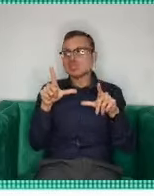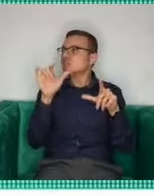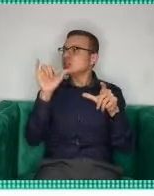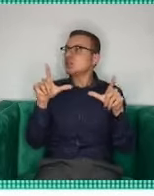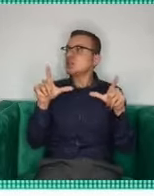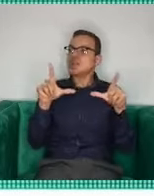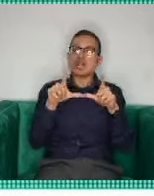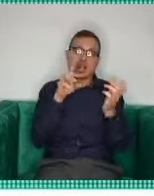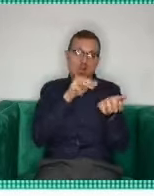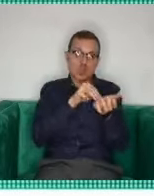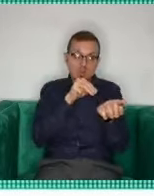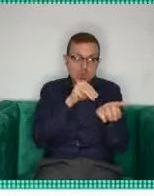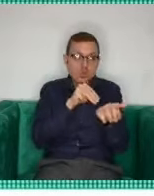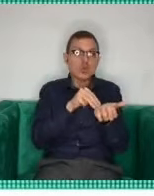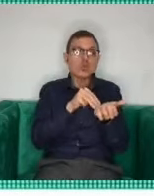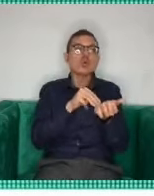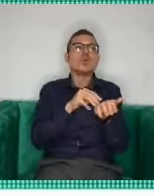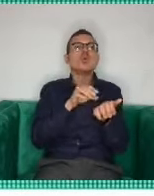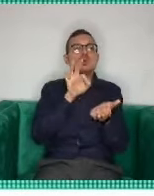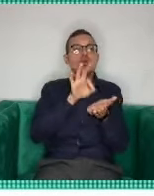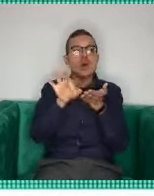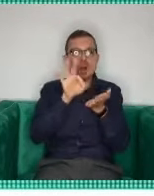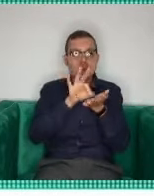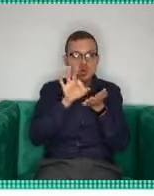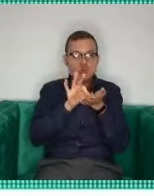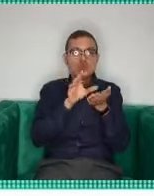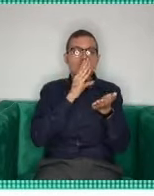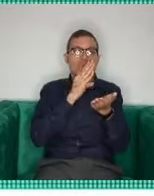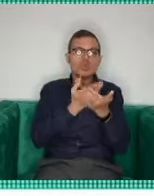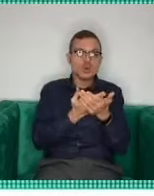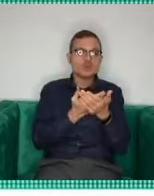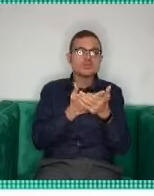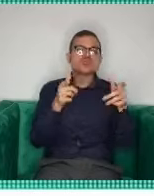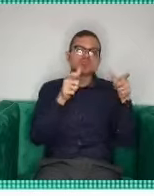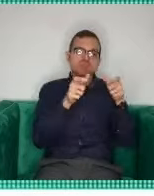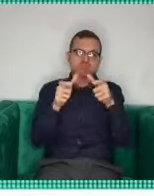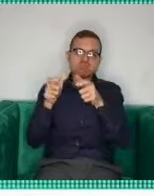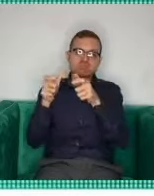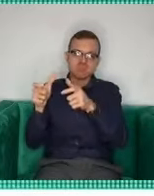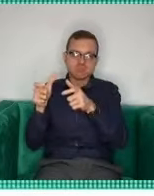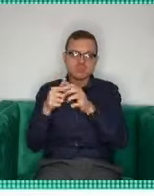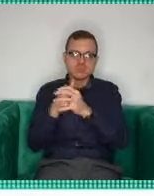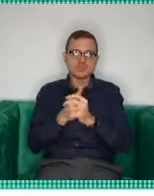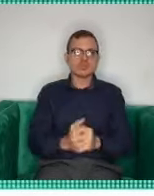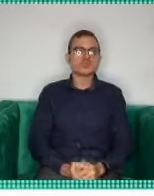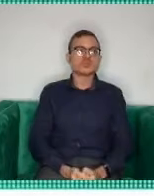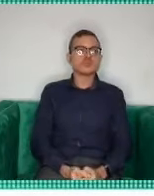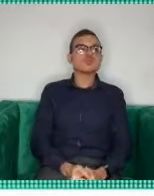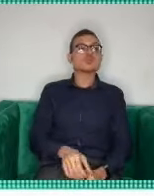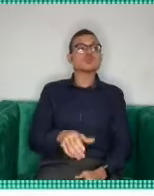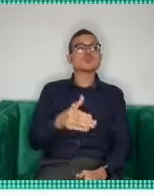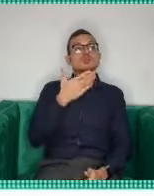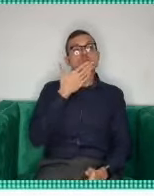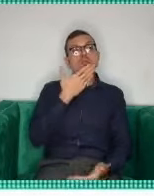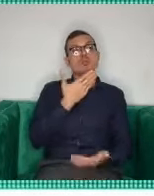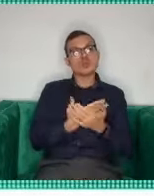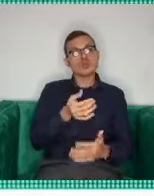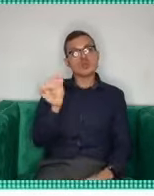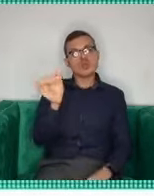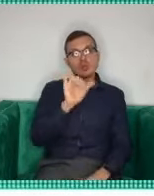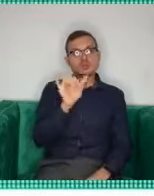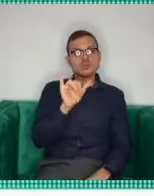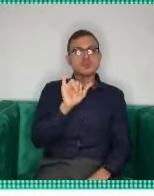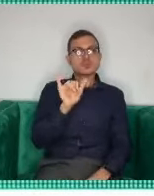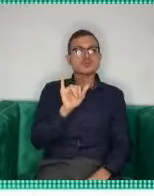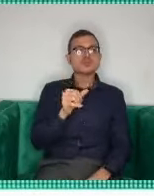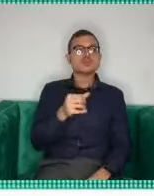su fruta, consumir su carbohidrato con su proteína y una merienda luego. Y idealmente a las